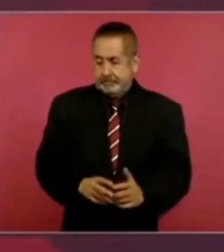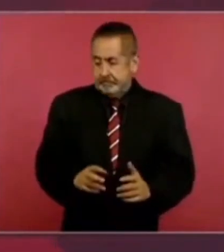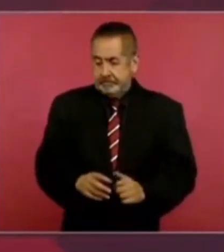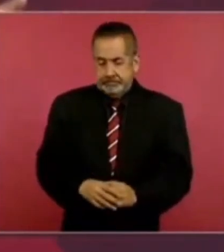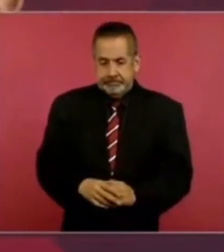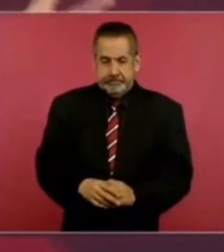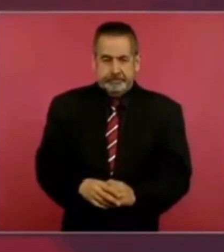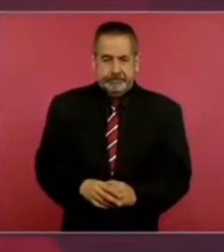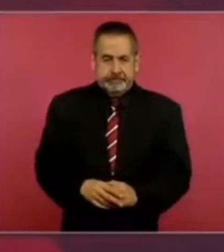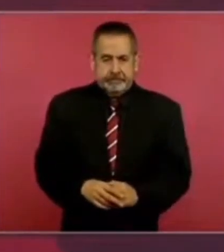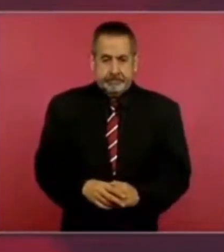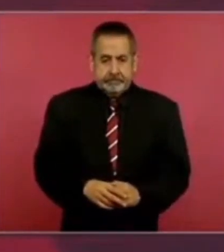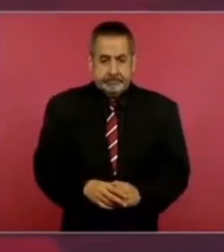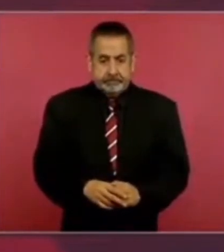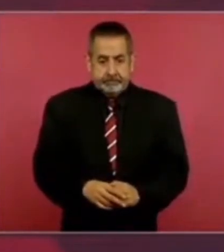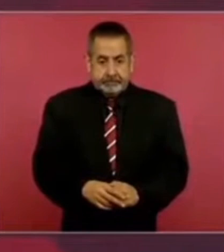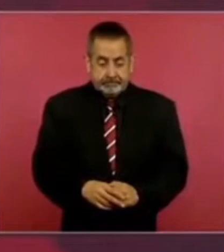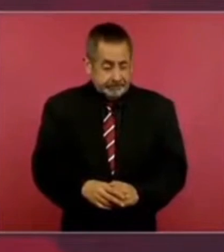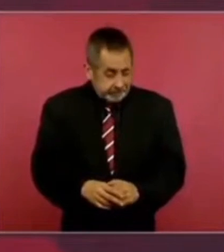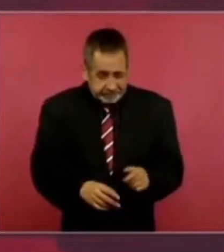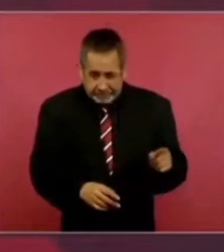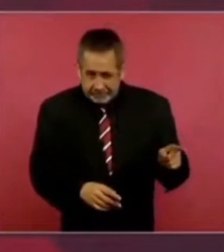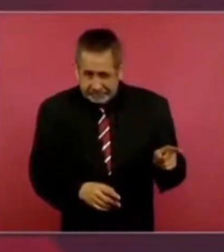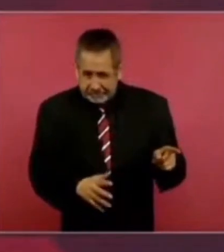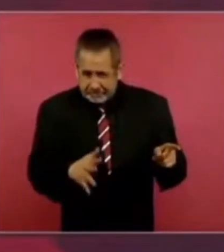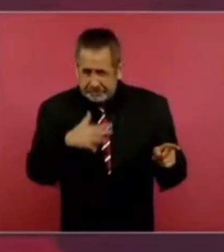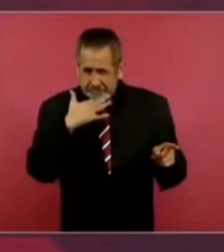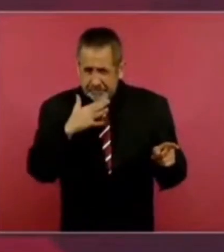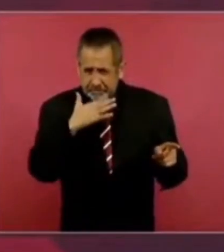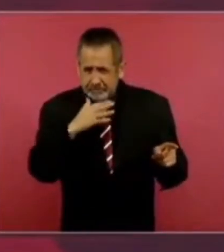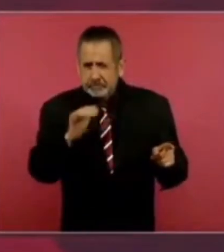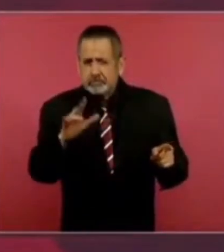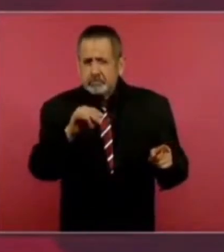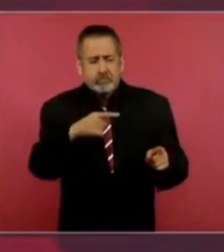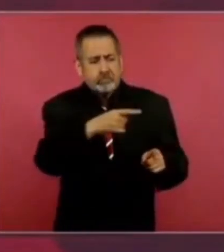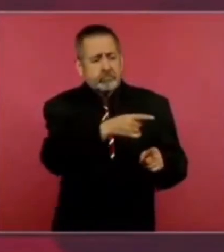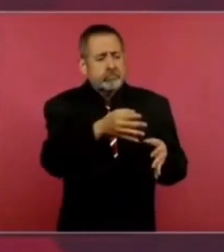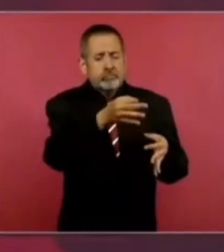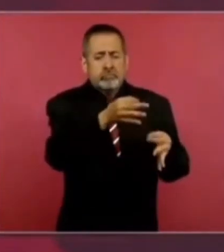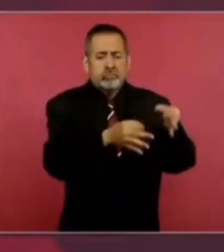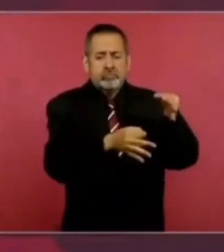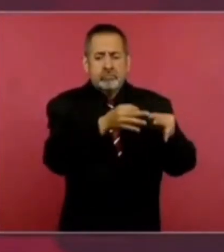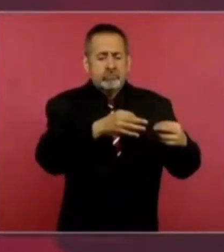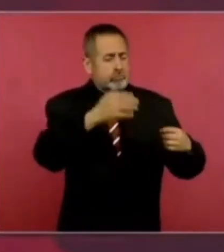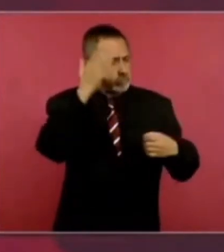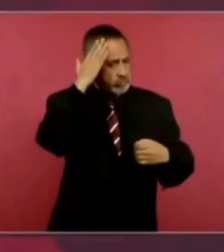Porque no es corrupción el que un ministro